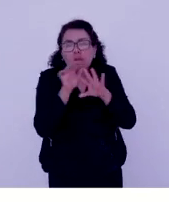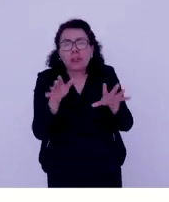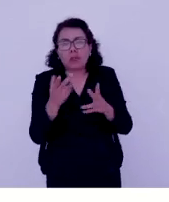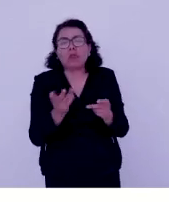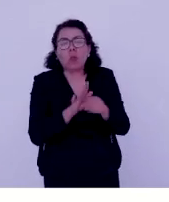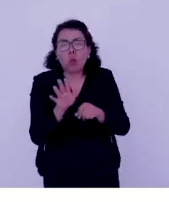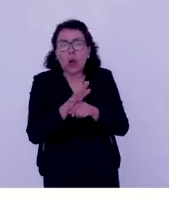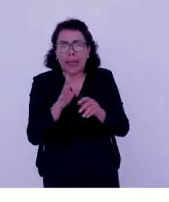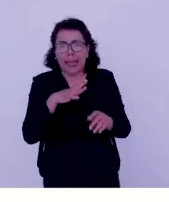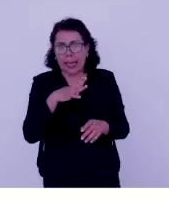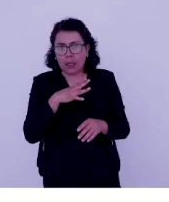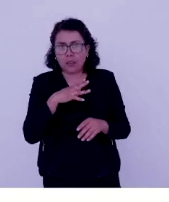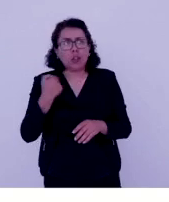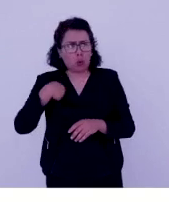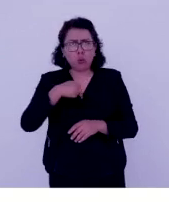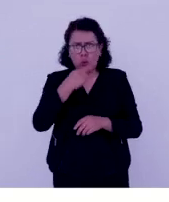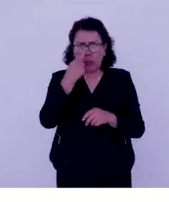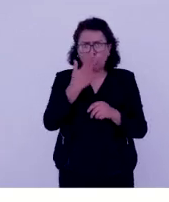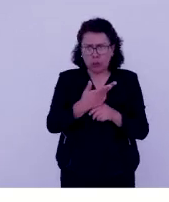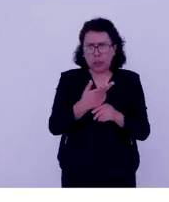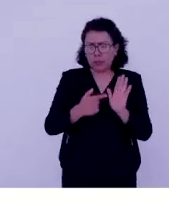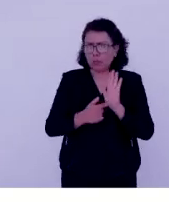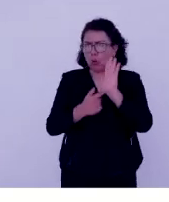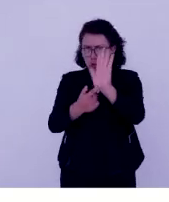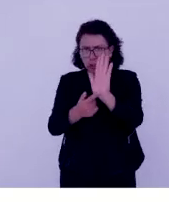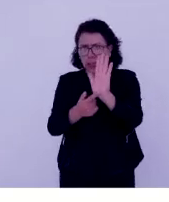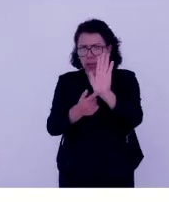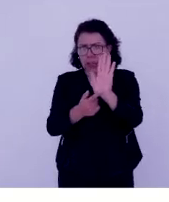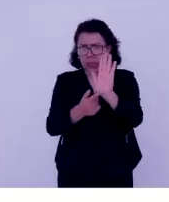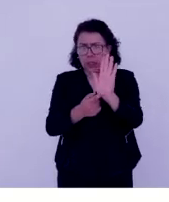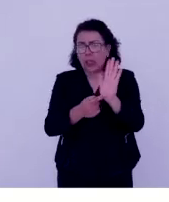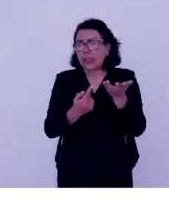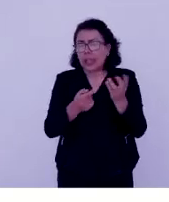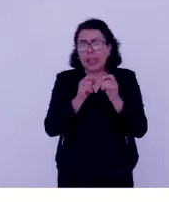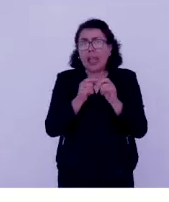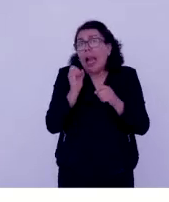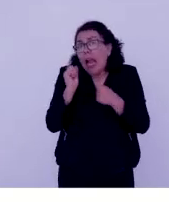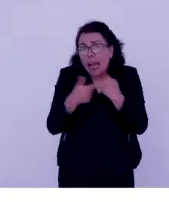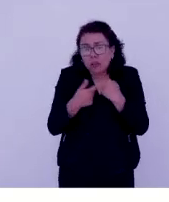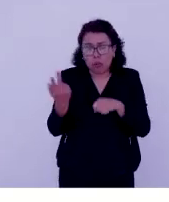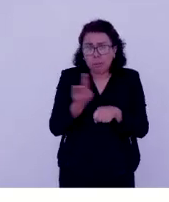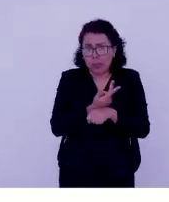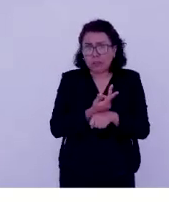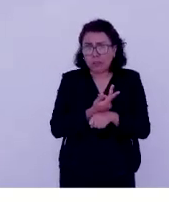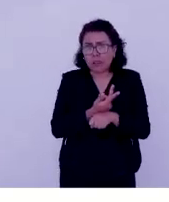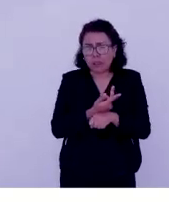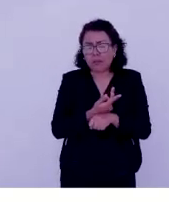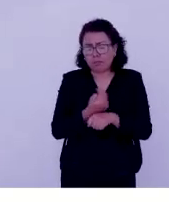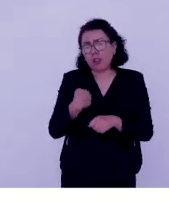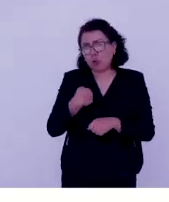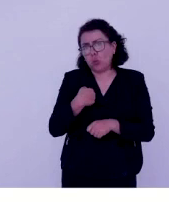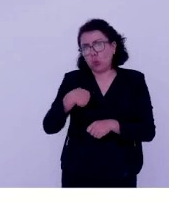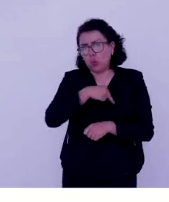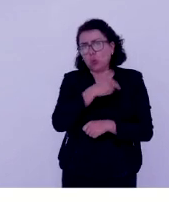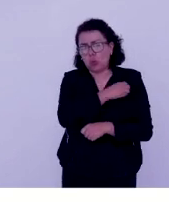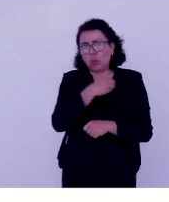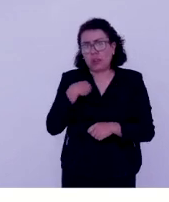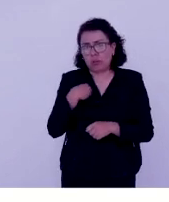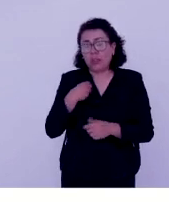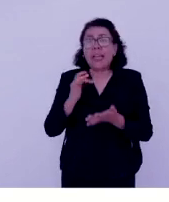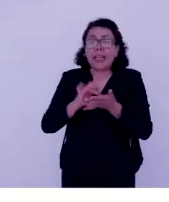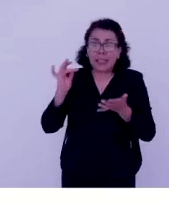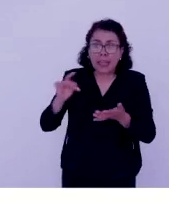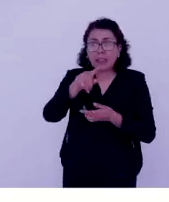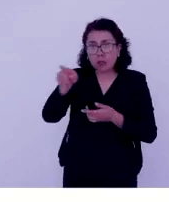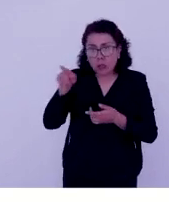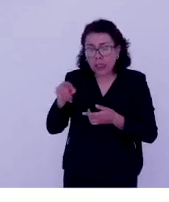institución nos corresponde el conocimiento de algún procedimiento del que requieran informar a la ciudadanía mi gratitud a todos los medios de comunicación por su